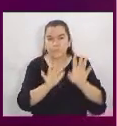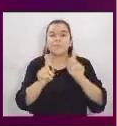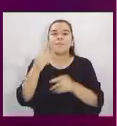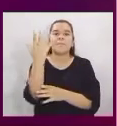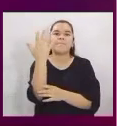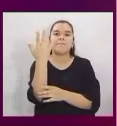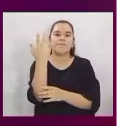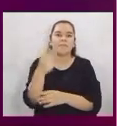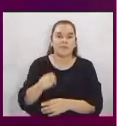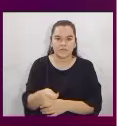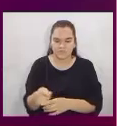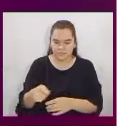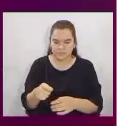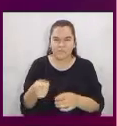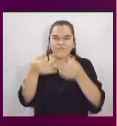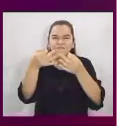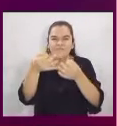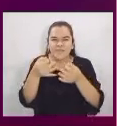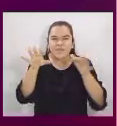la visión, sino también